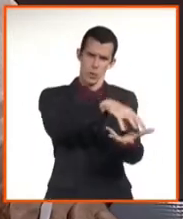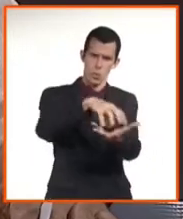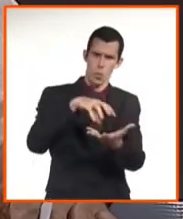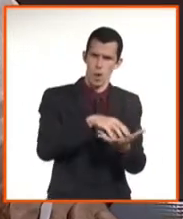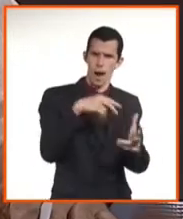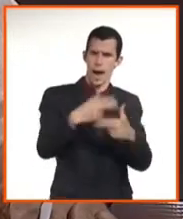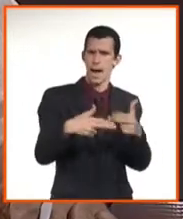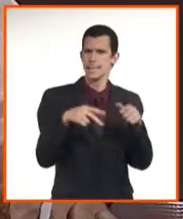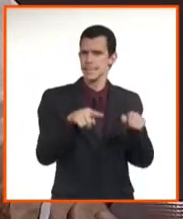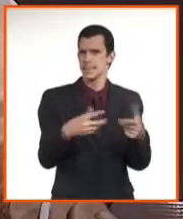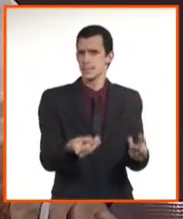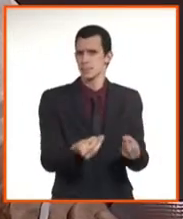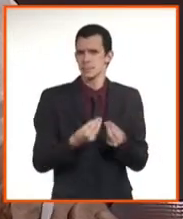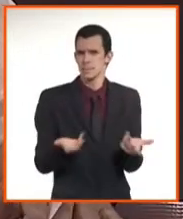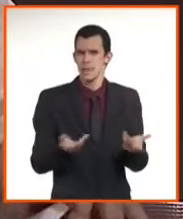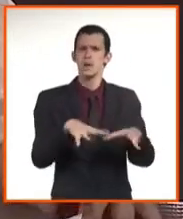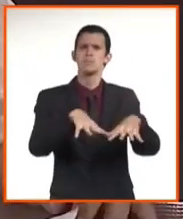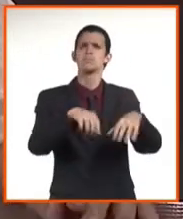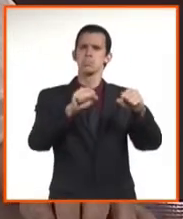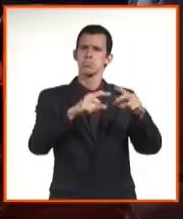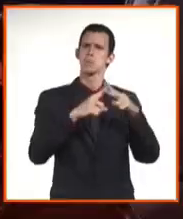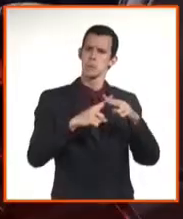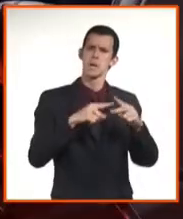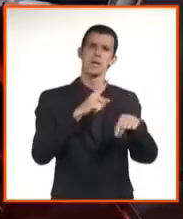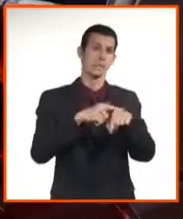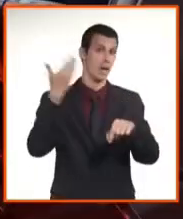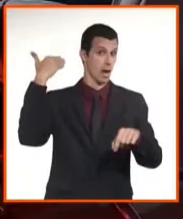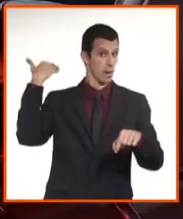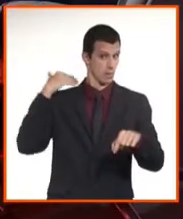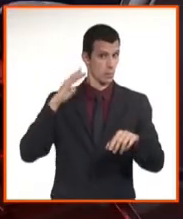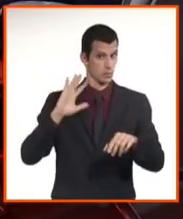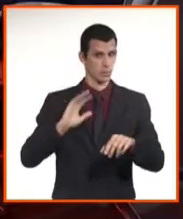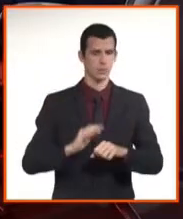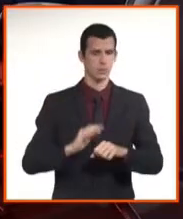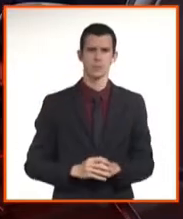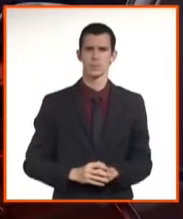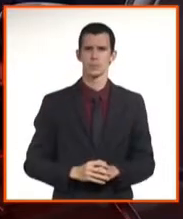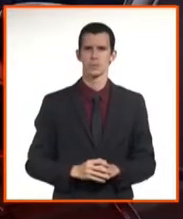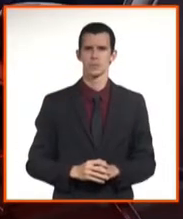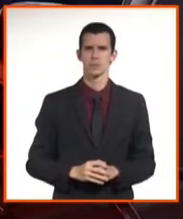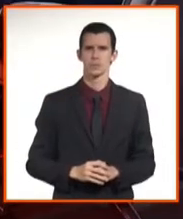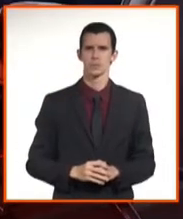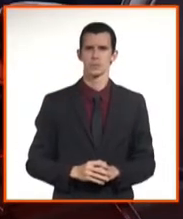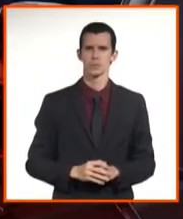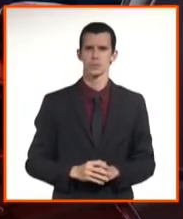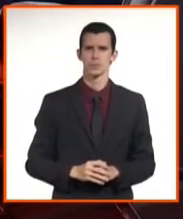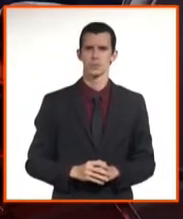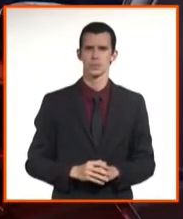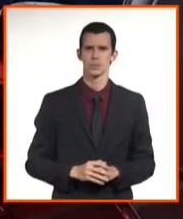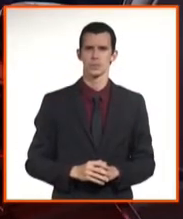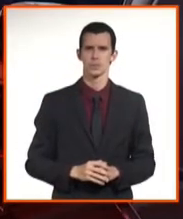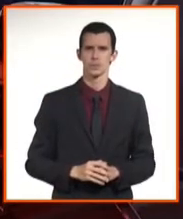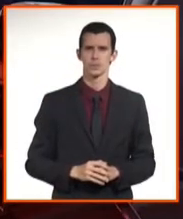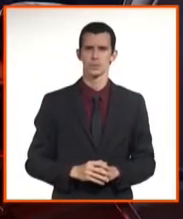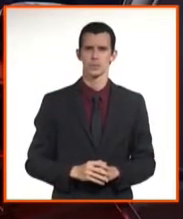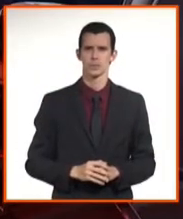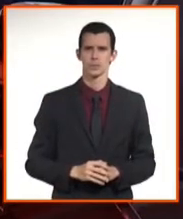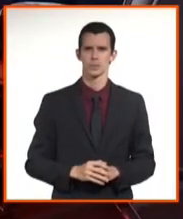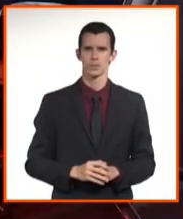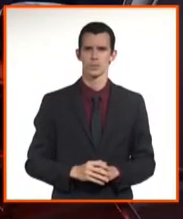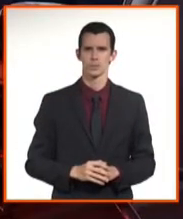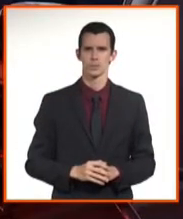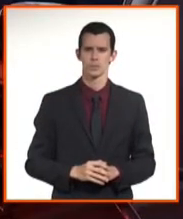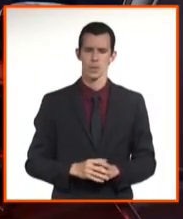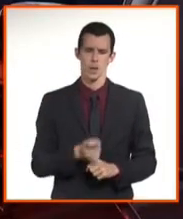apagón y crear capacidades para cubrir las demandas y las necesidades de la población y